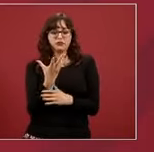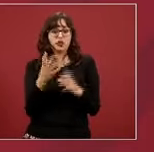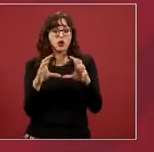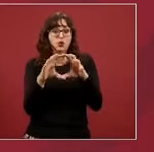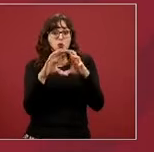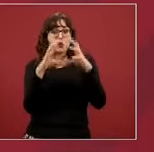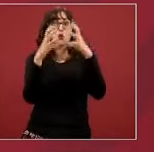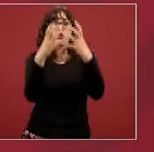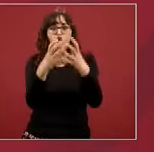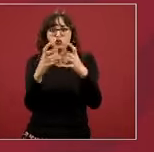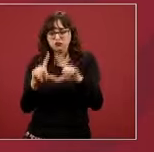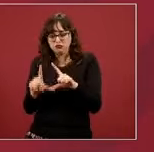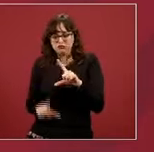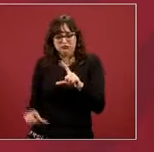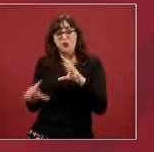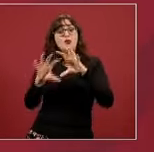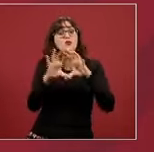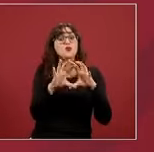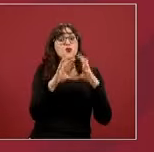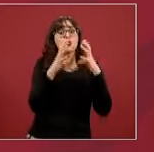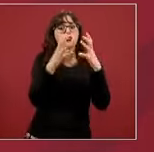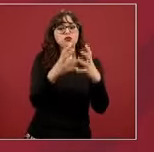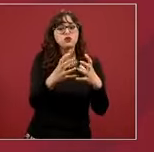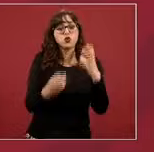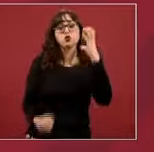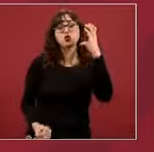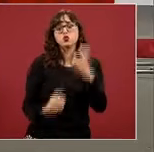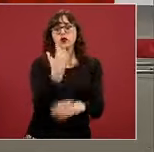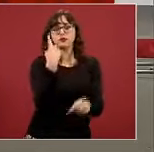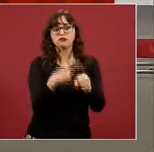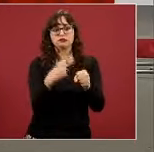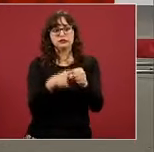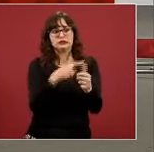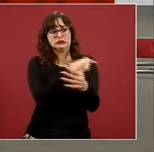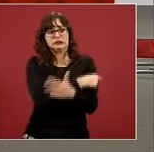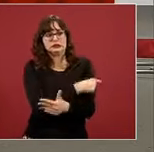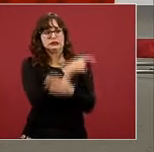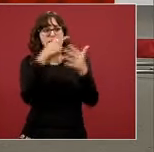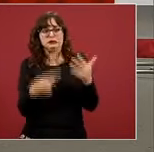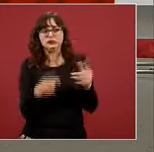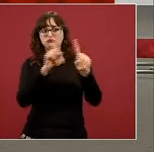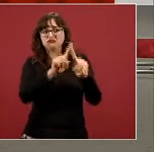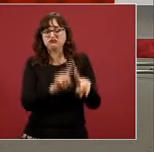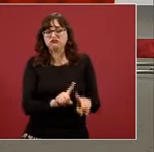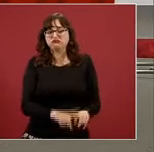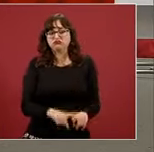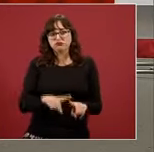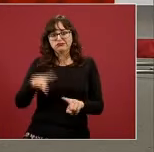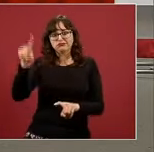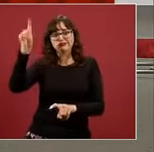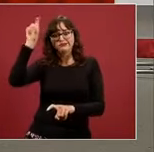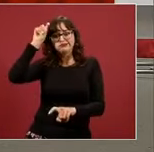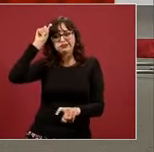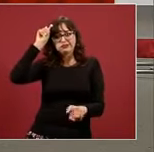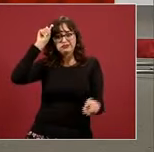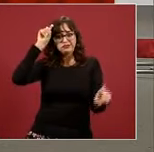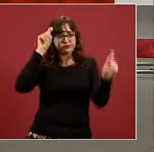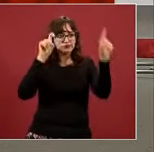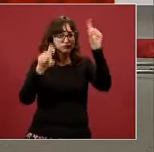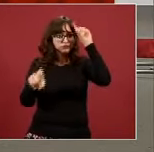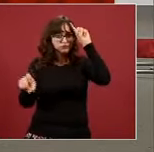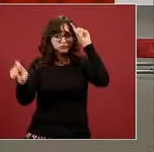no exclusivamente a México, existe un desconocimiento de múltiples características del virus, sus características biológicas,